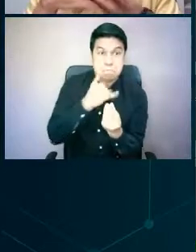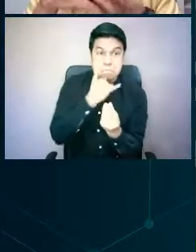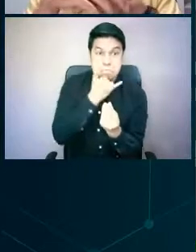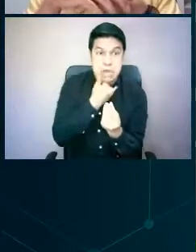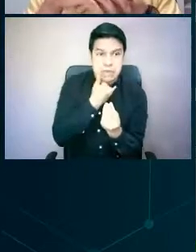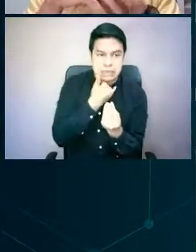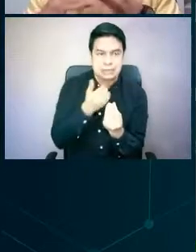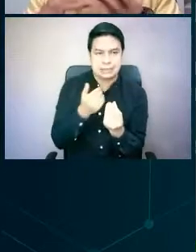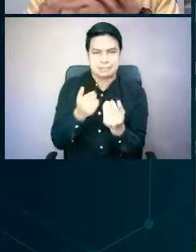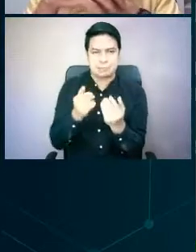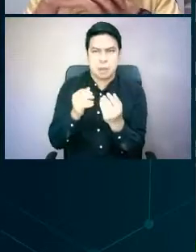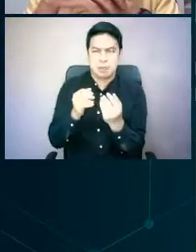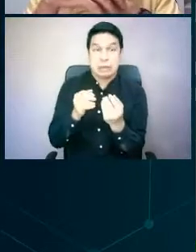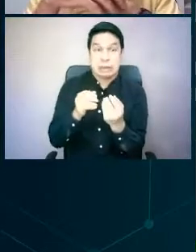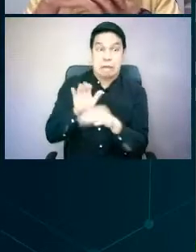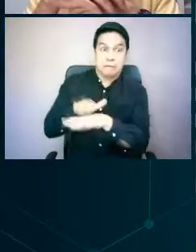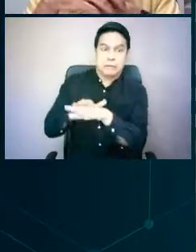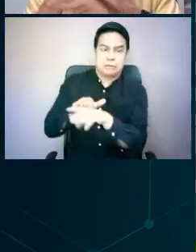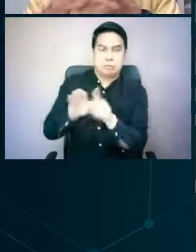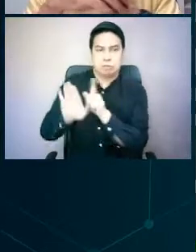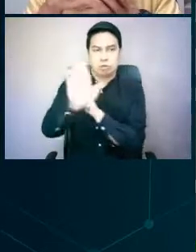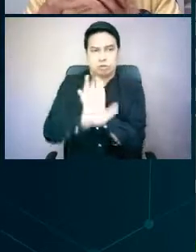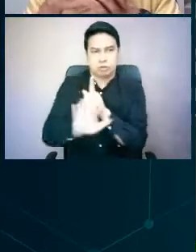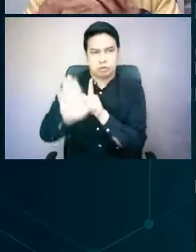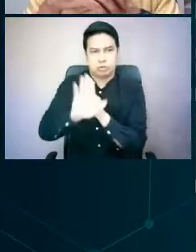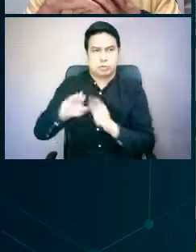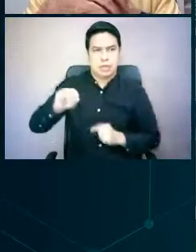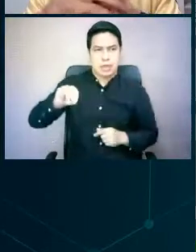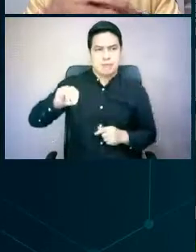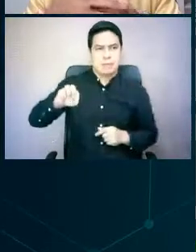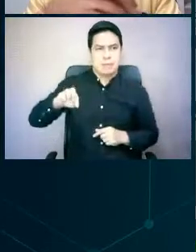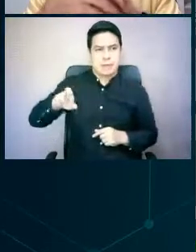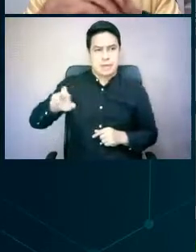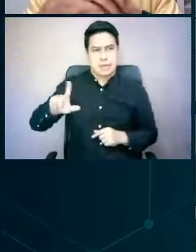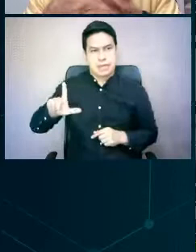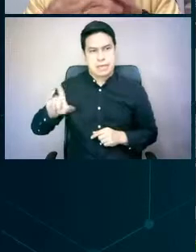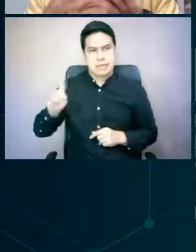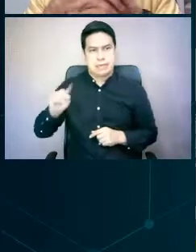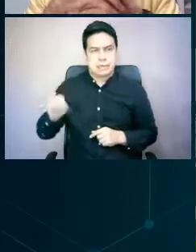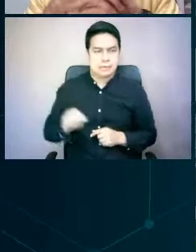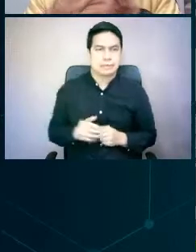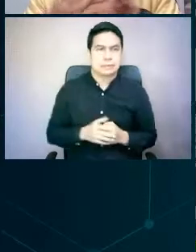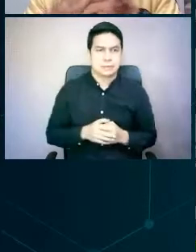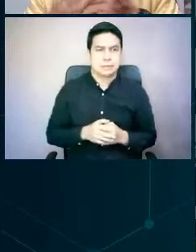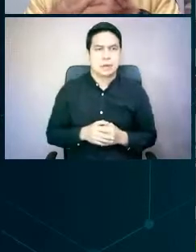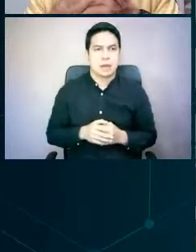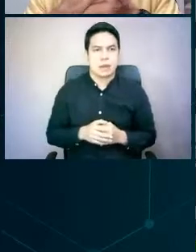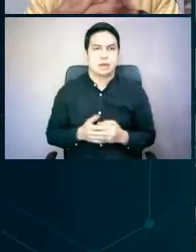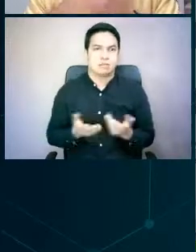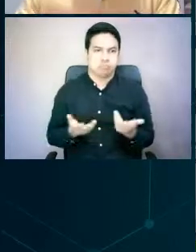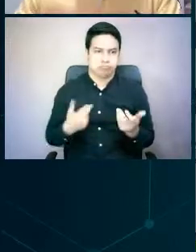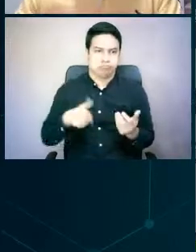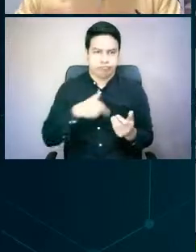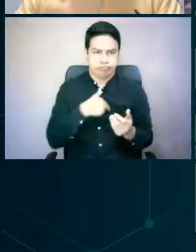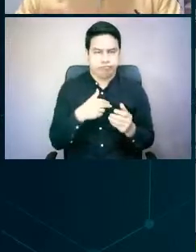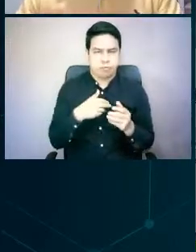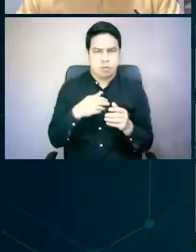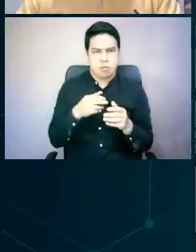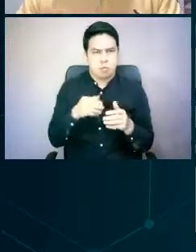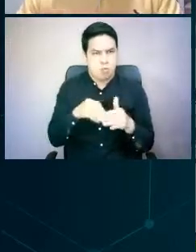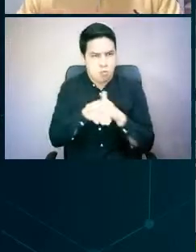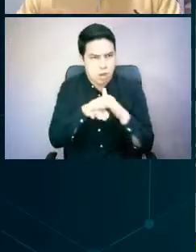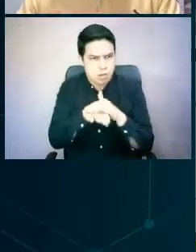multiplexor MPLS. Esa latencia incluye el almacenamiento y el procesamiento de los paquetes de datos